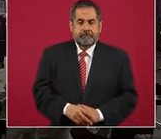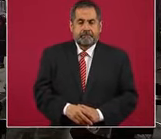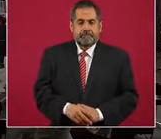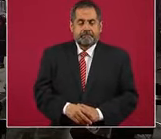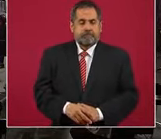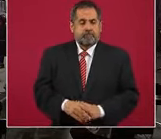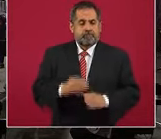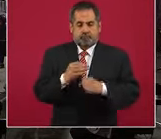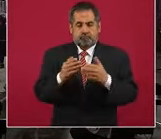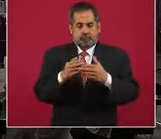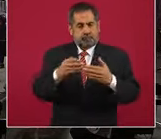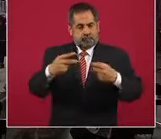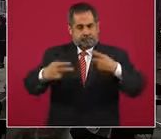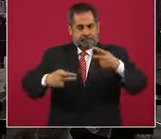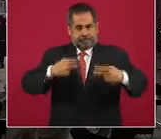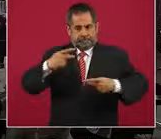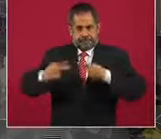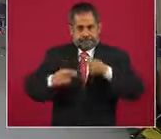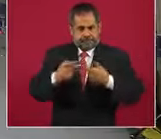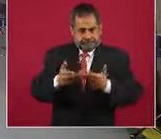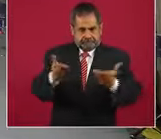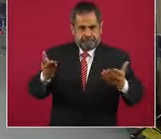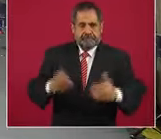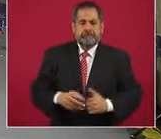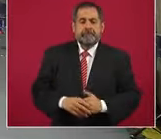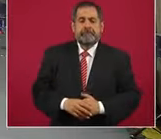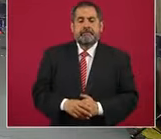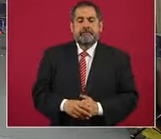Vamos a abrir para preguntas.